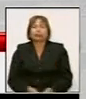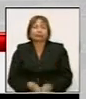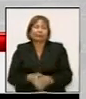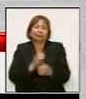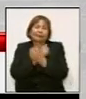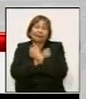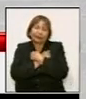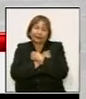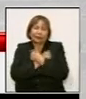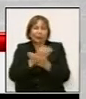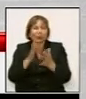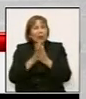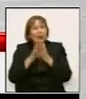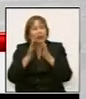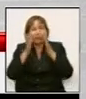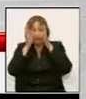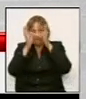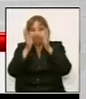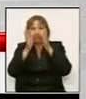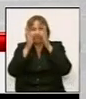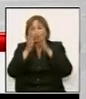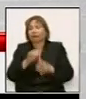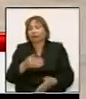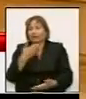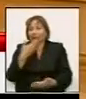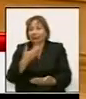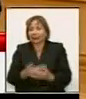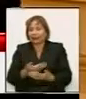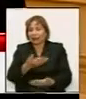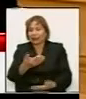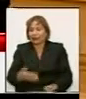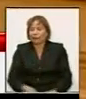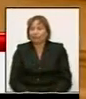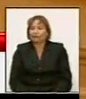amor y con mucha dedicación, ¿no? Gracias por eso.